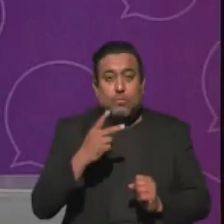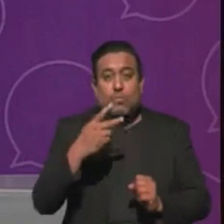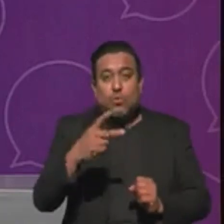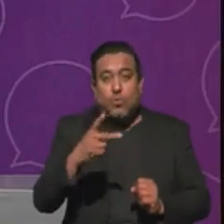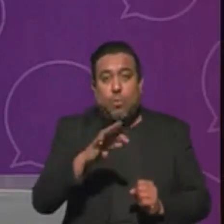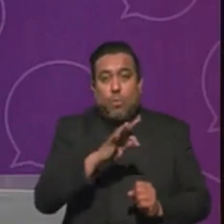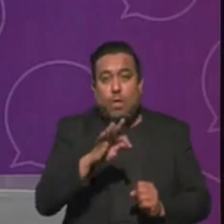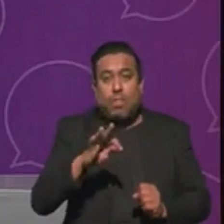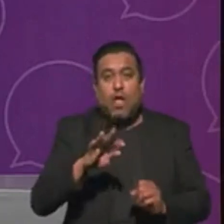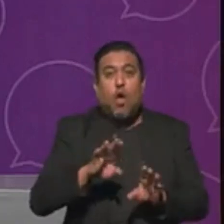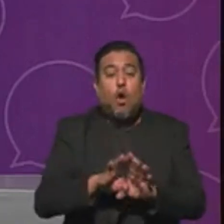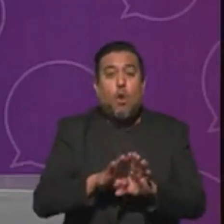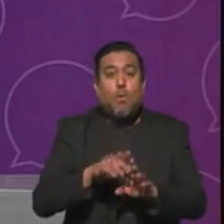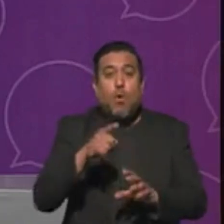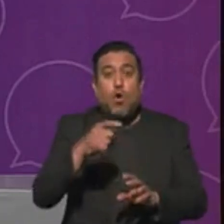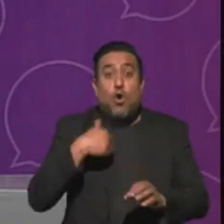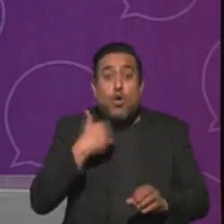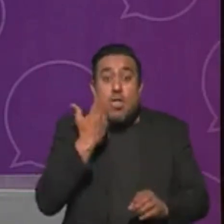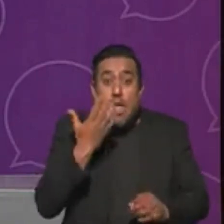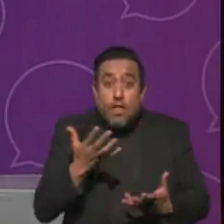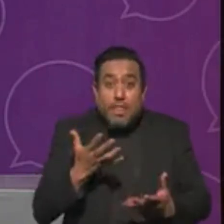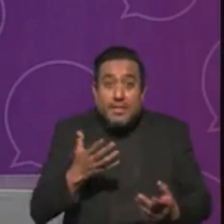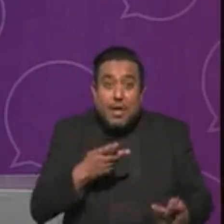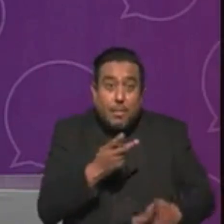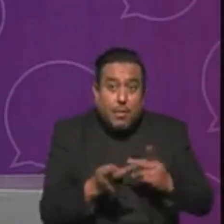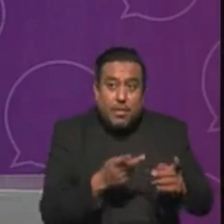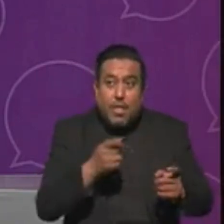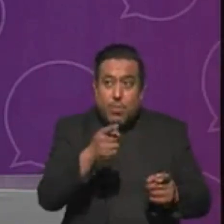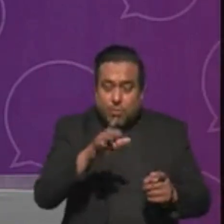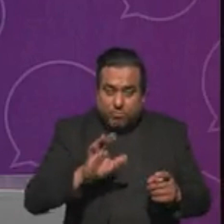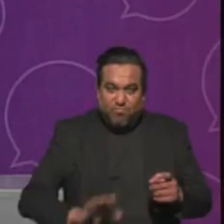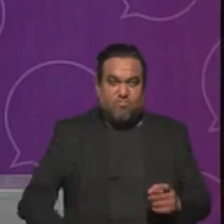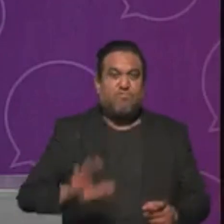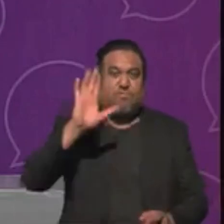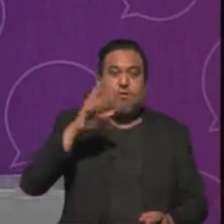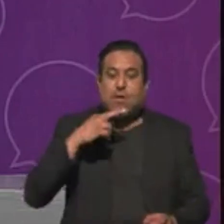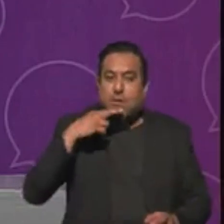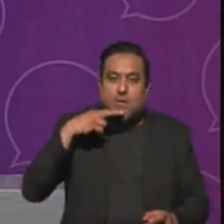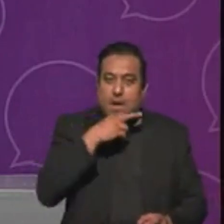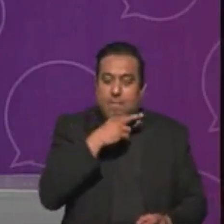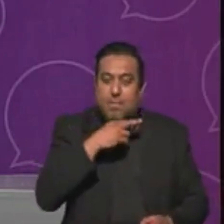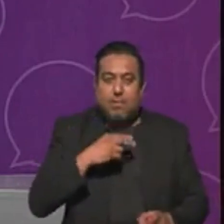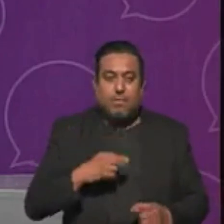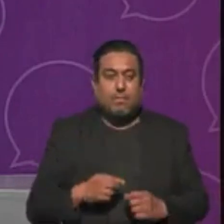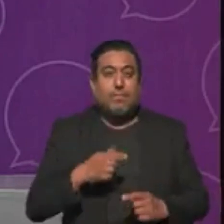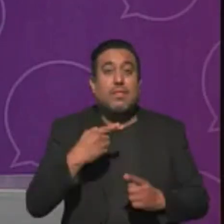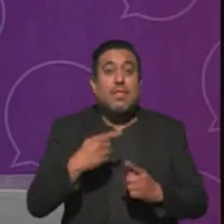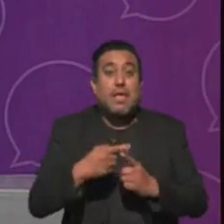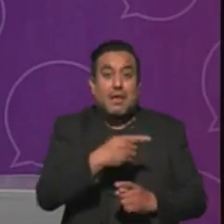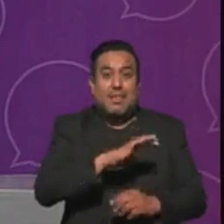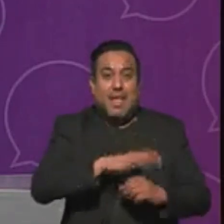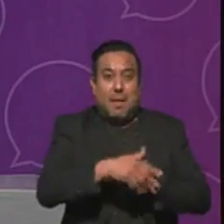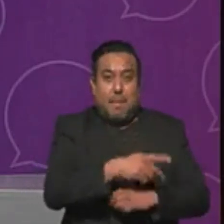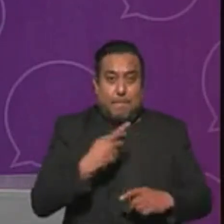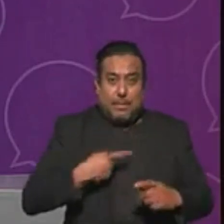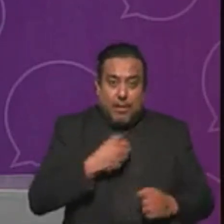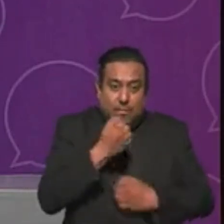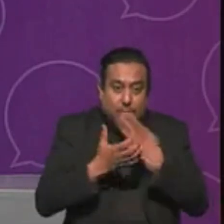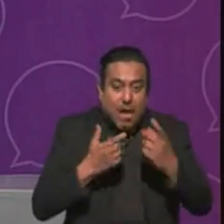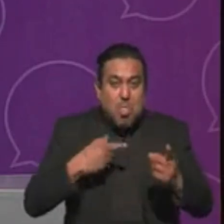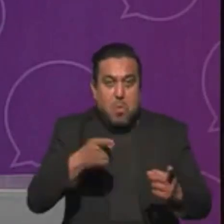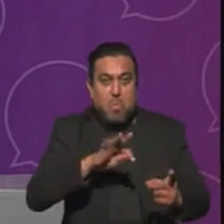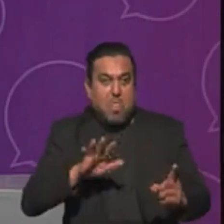a levantar la mano es importante levantar la mano para solicitar dicha réplica e inmediatamente después de que termine de hablar la persona a la que